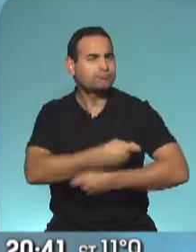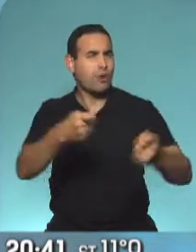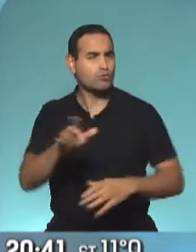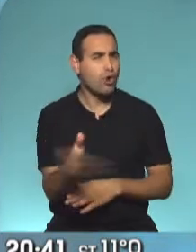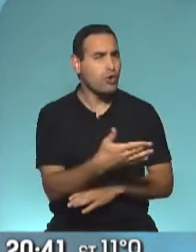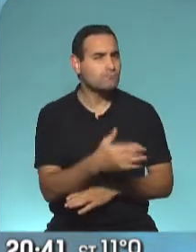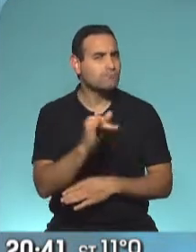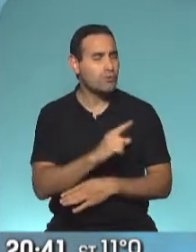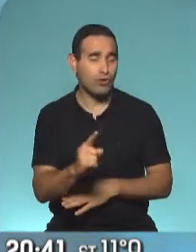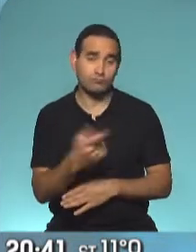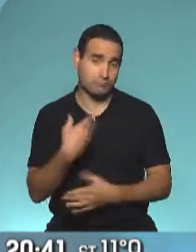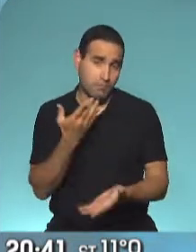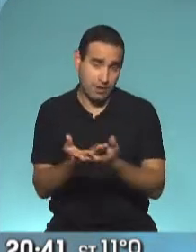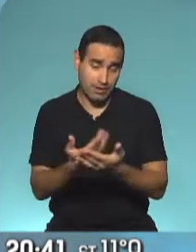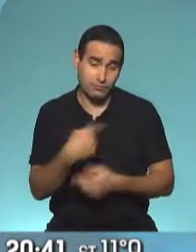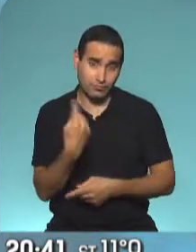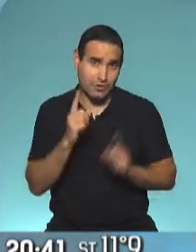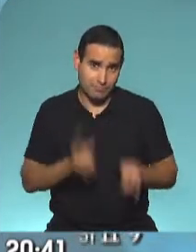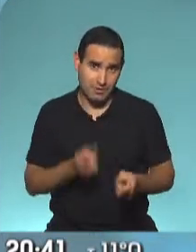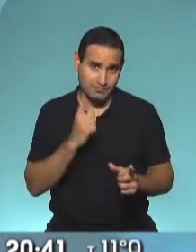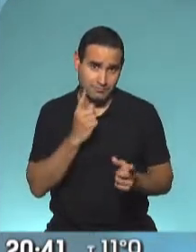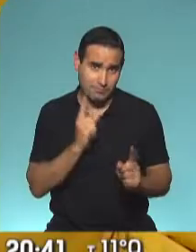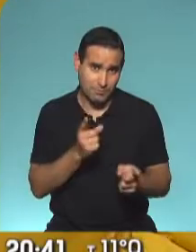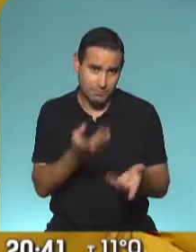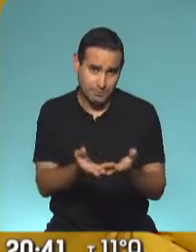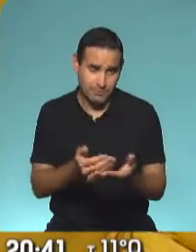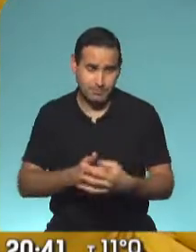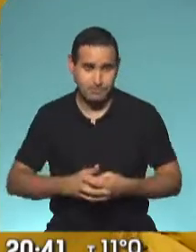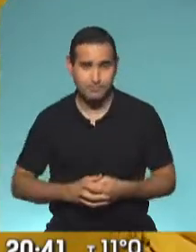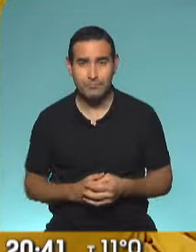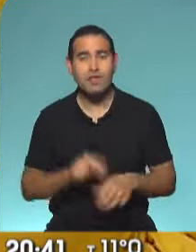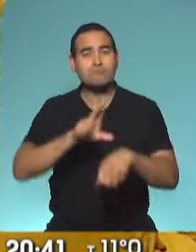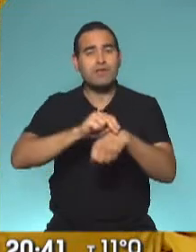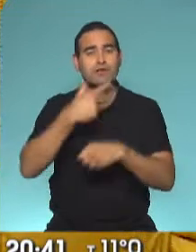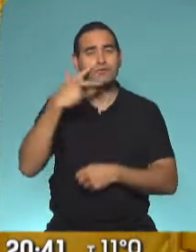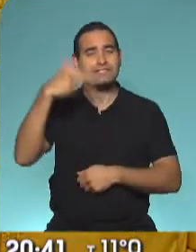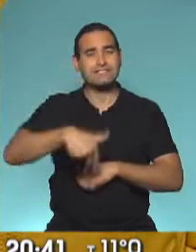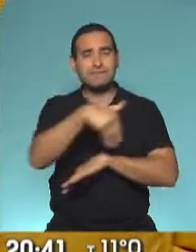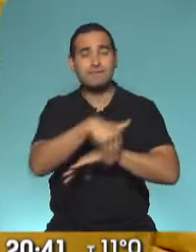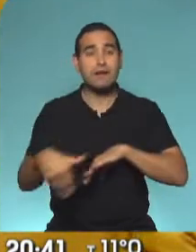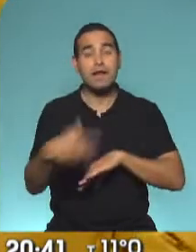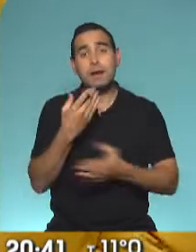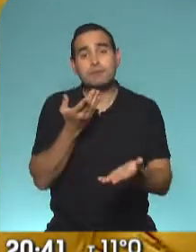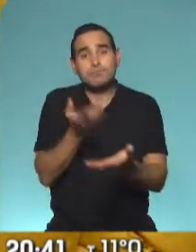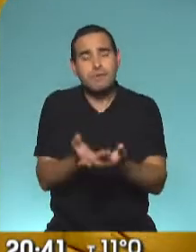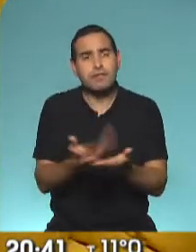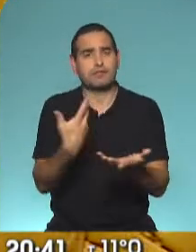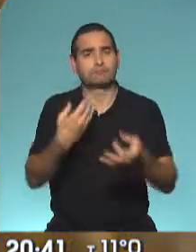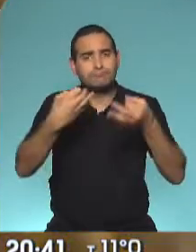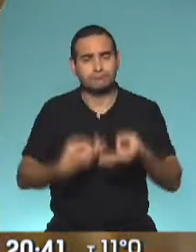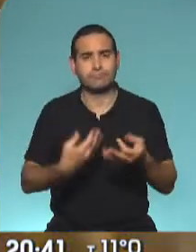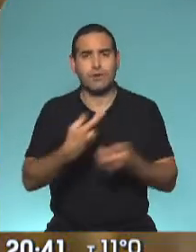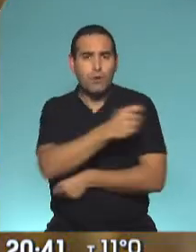ellos exigen y clark nosotros también que así sea médicos sin fronteras llamada crear un sistema justo que